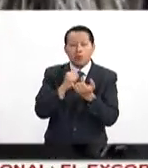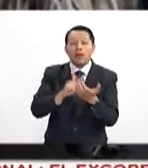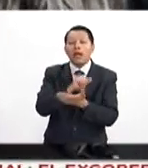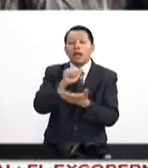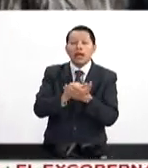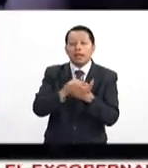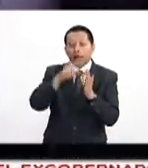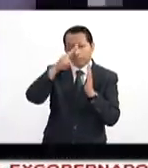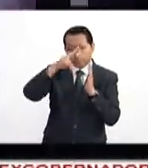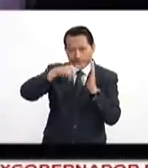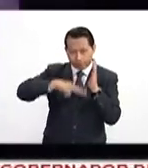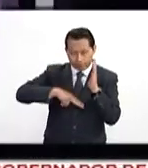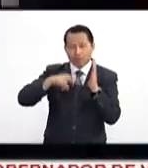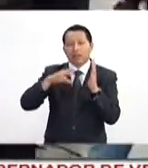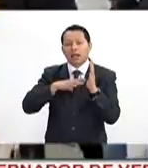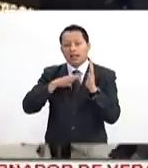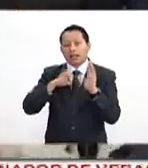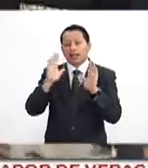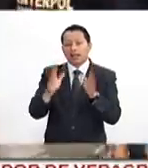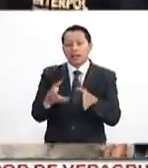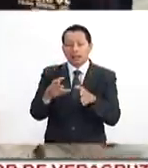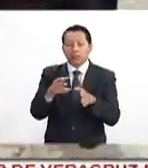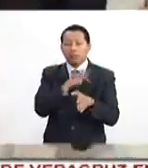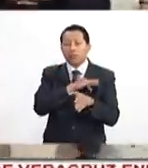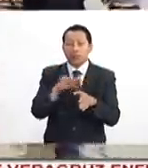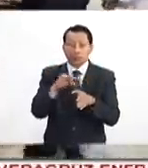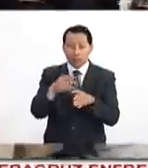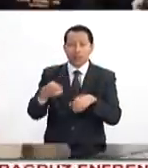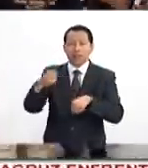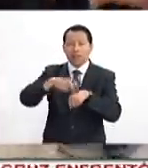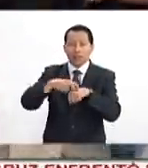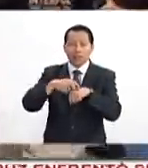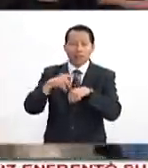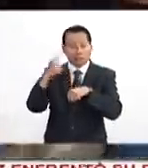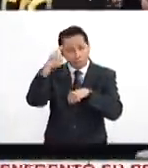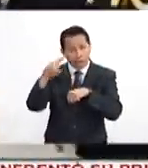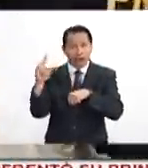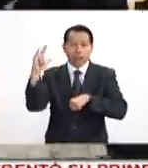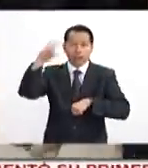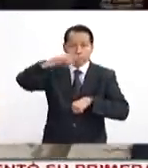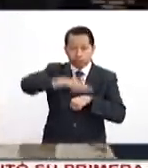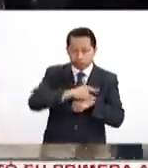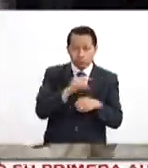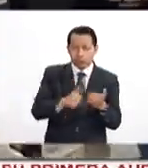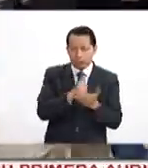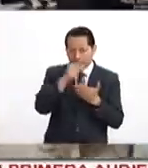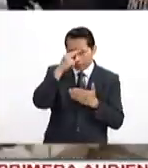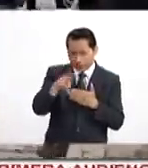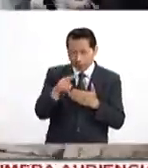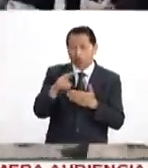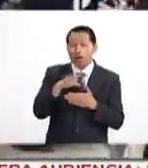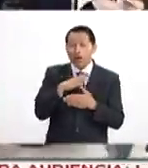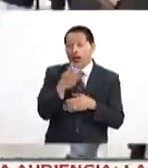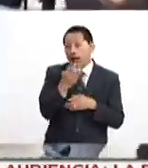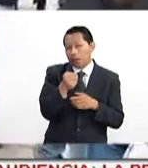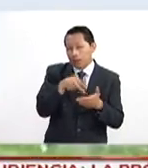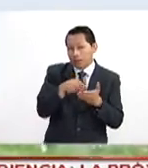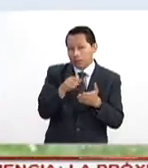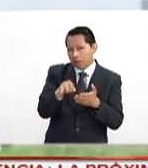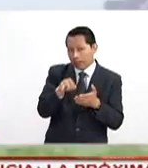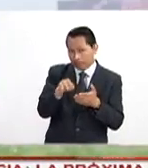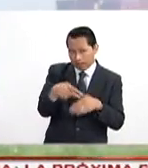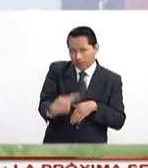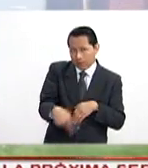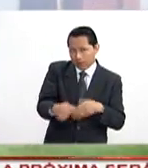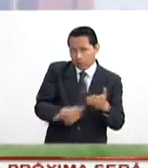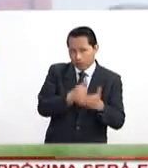extradición, el exmandatario estatal subió a la aeronave que lo traería a la Ciudad de México. Fue alrededor de las 9 de la mañana con 19 minutos, tiempo